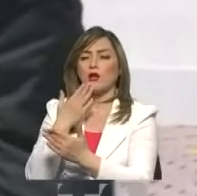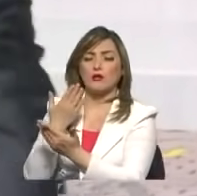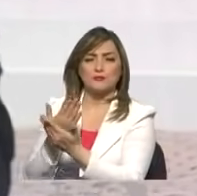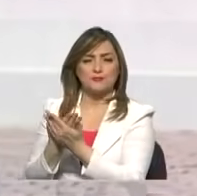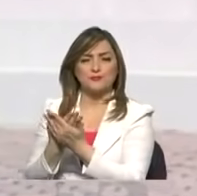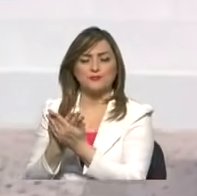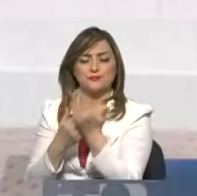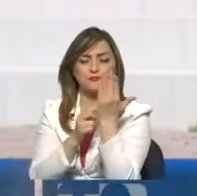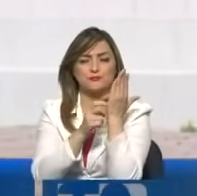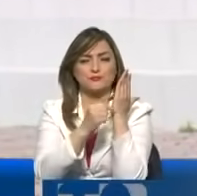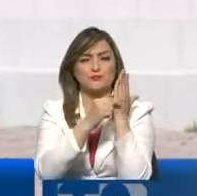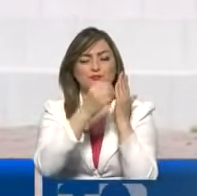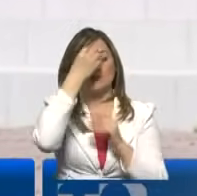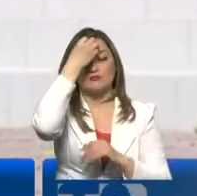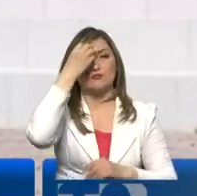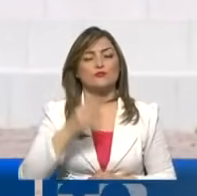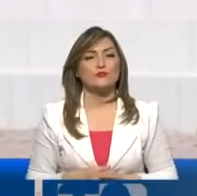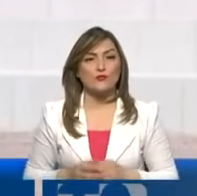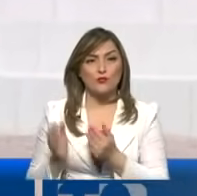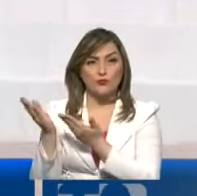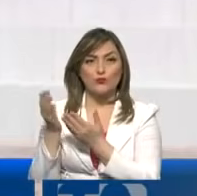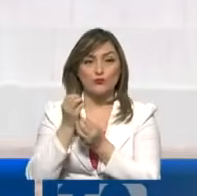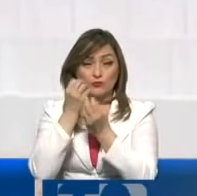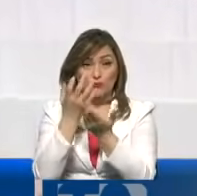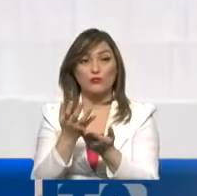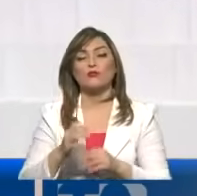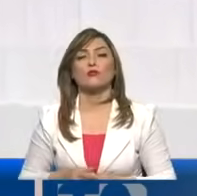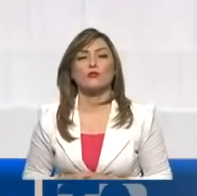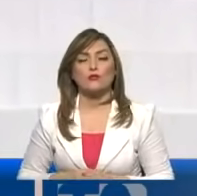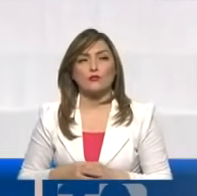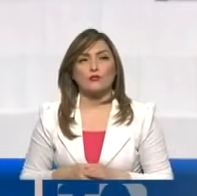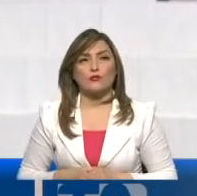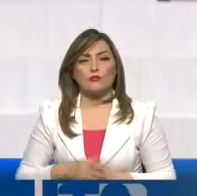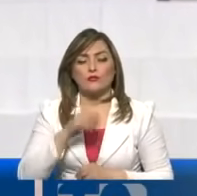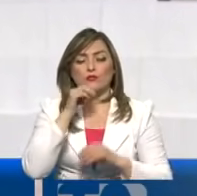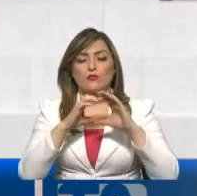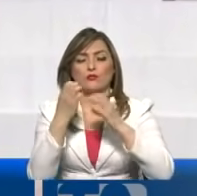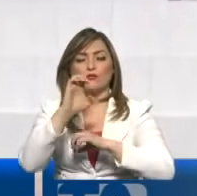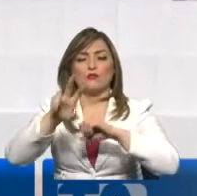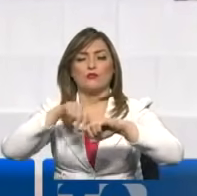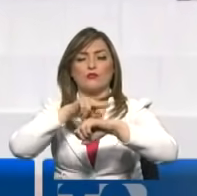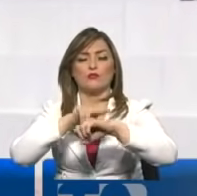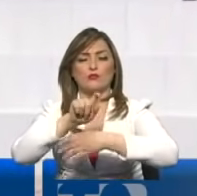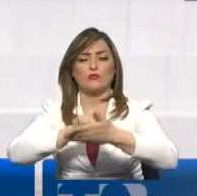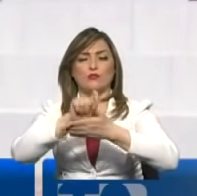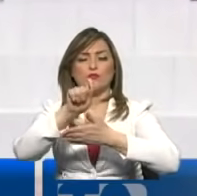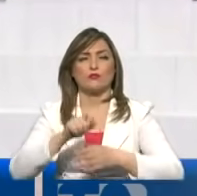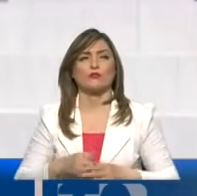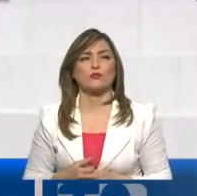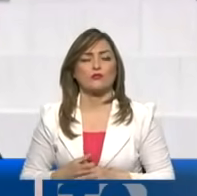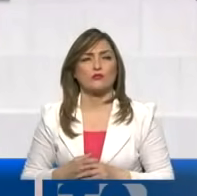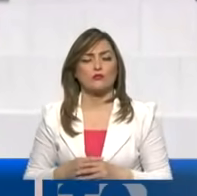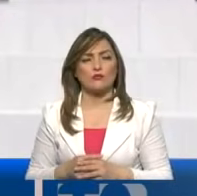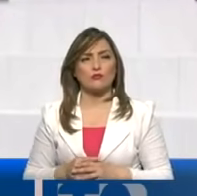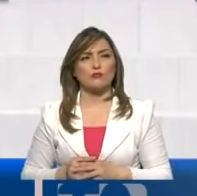Educación, María Brown. Ahí tienen ustedes la información. Resta una aprobación adicional del